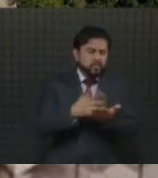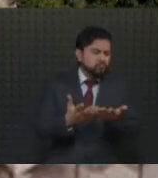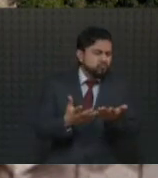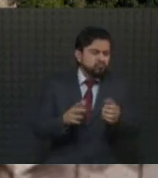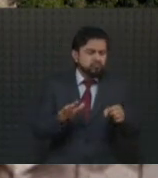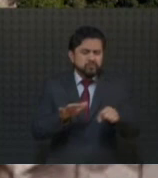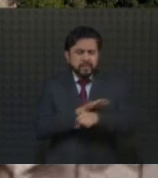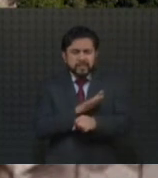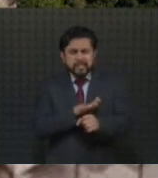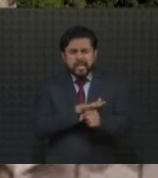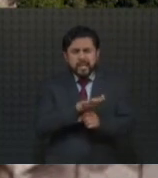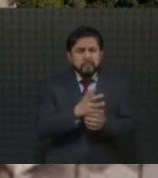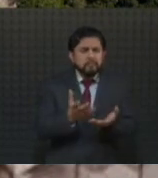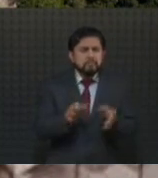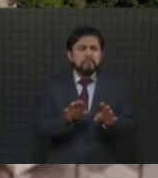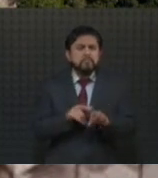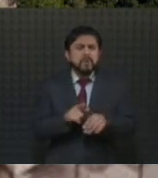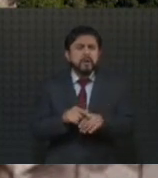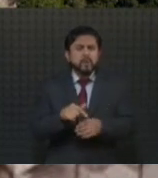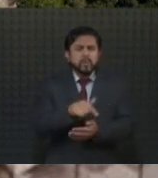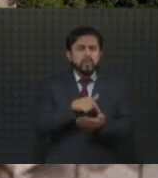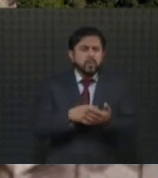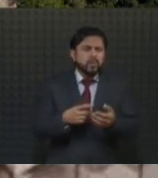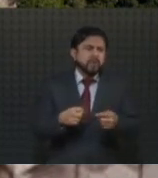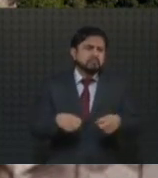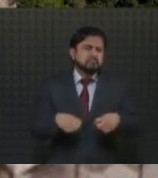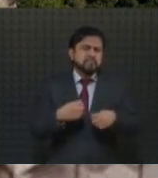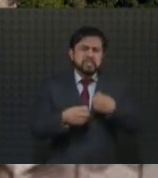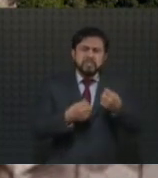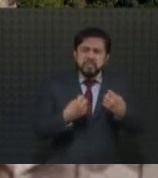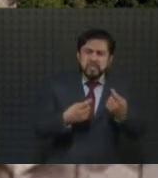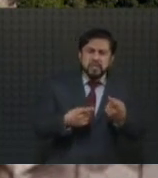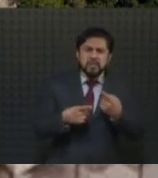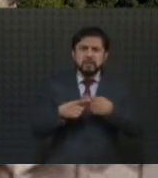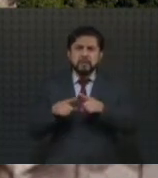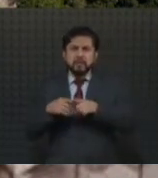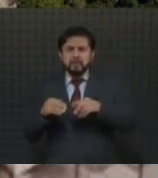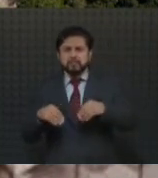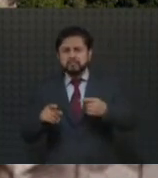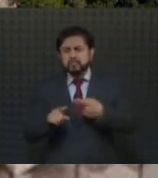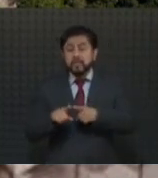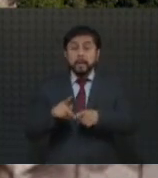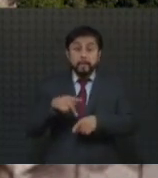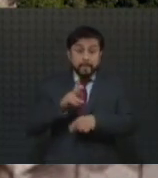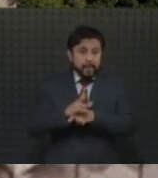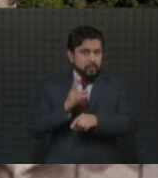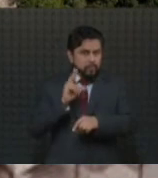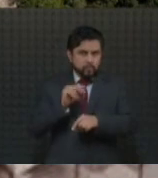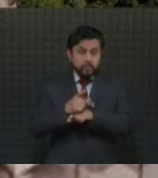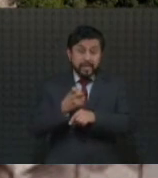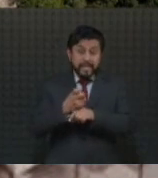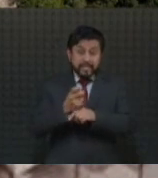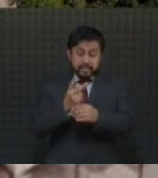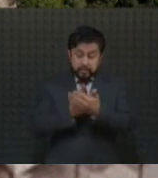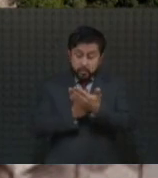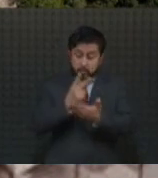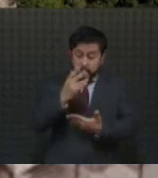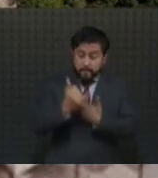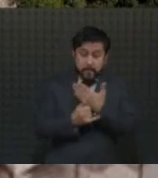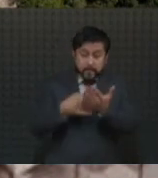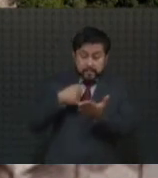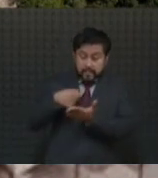termina en espacio público, en un lugar donde se siembran derechos. Esto es parte del proyecto Sembrando Parques